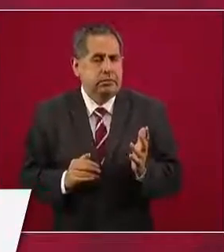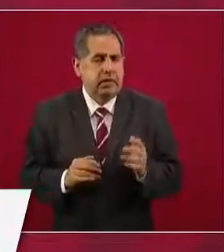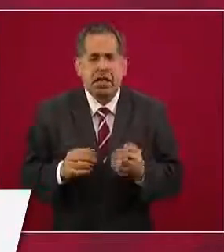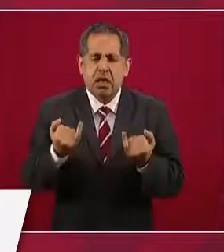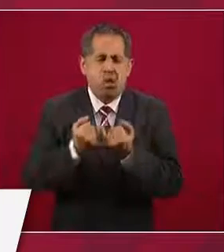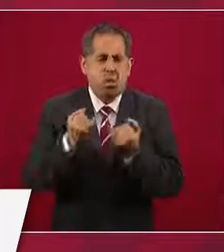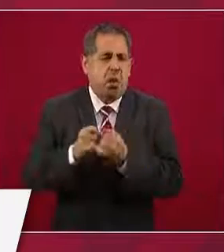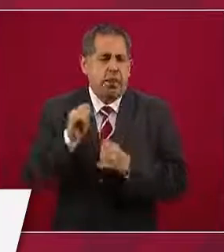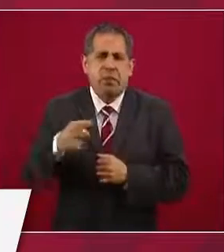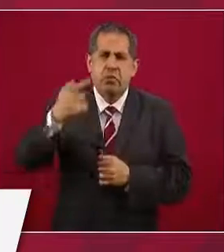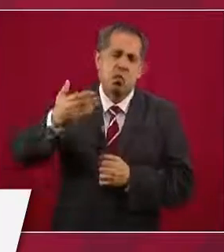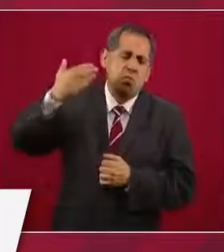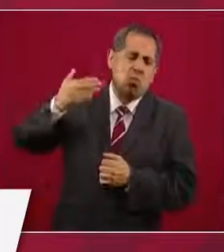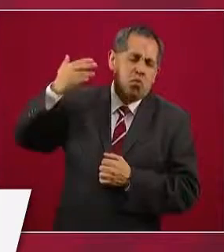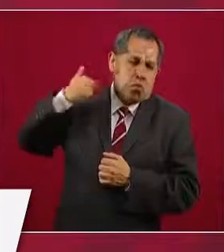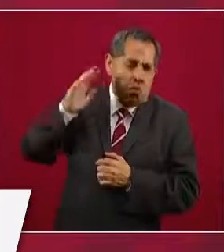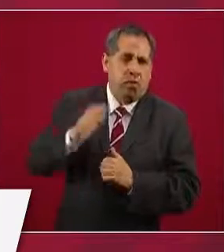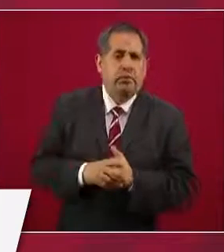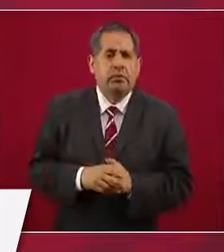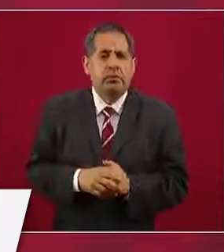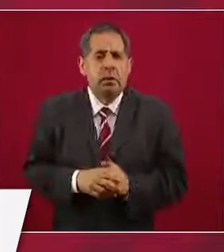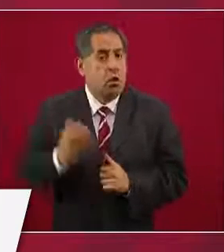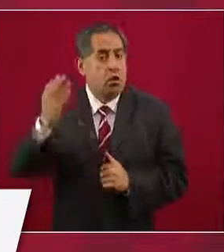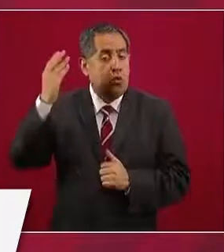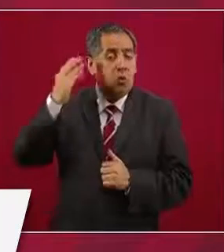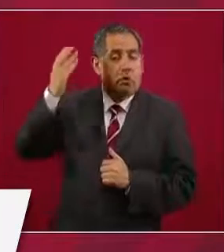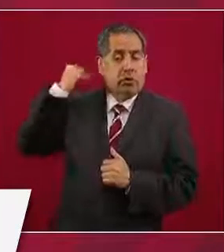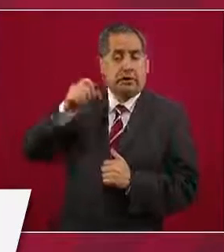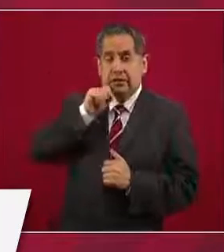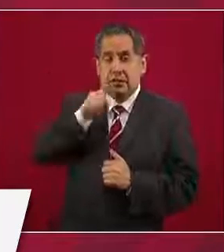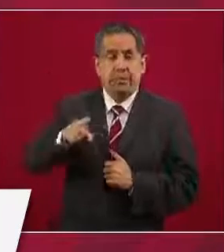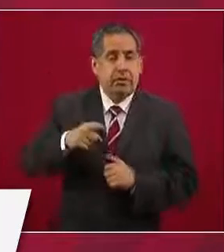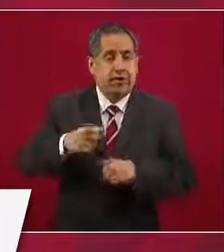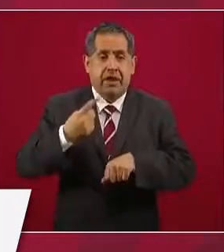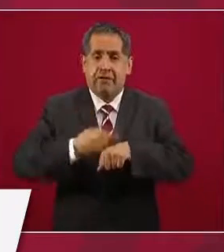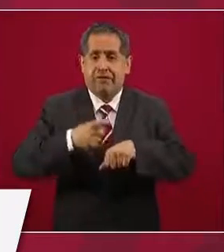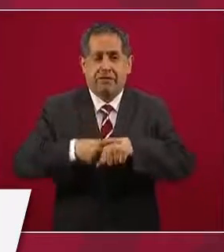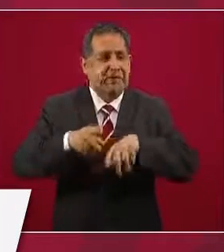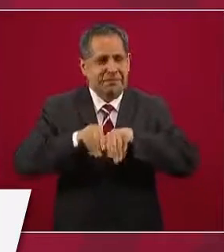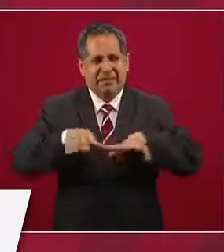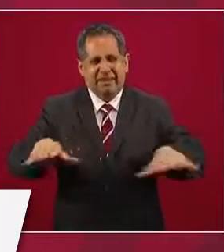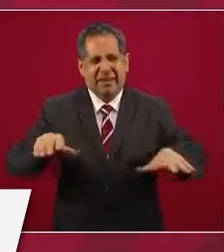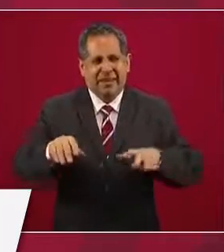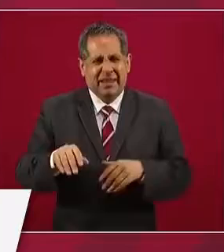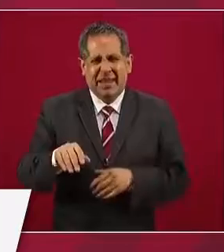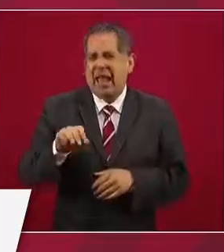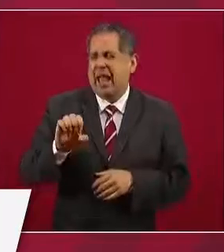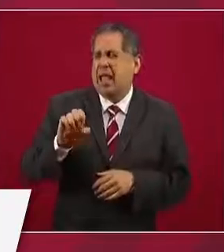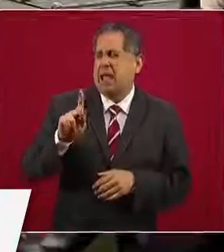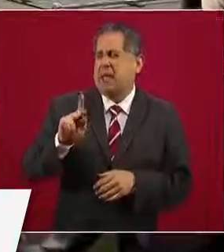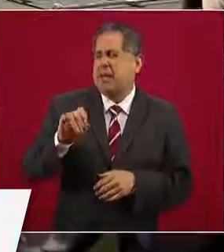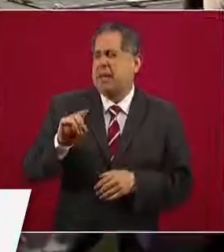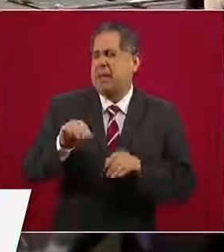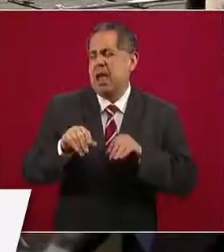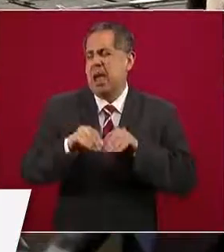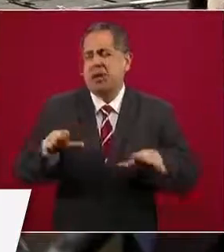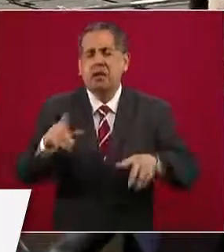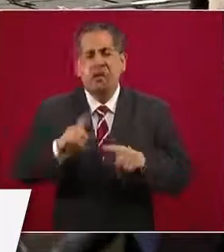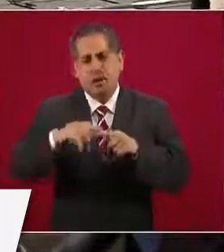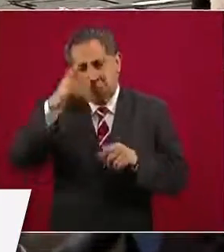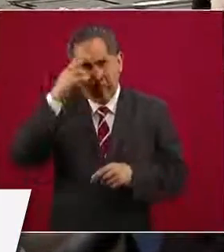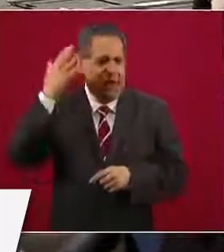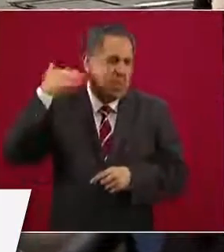epidemias en algunas epidemias que han sido extraordinariamente largas un ejemplo emblemático es la epidemia de